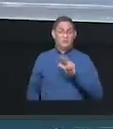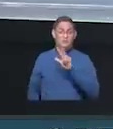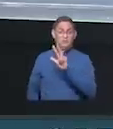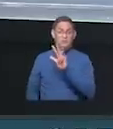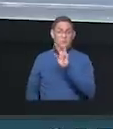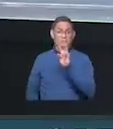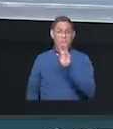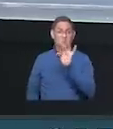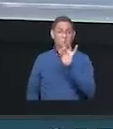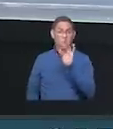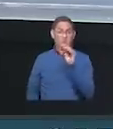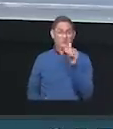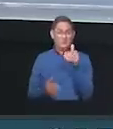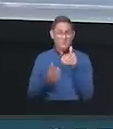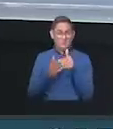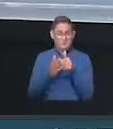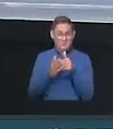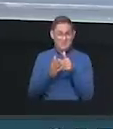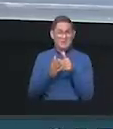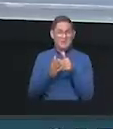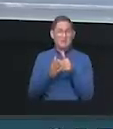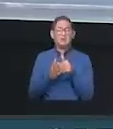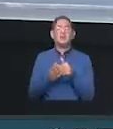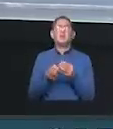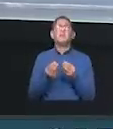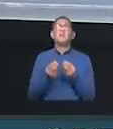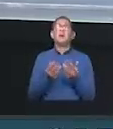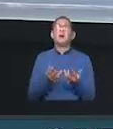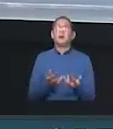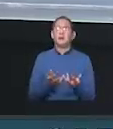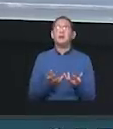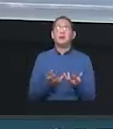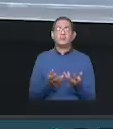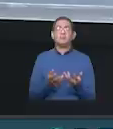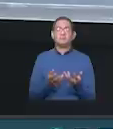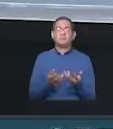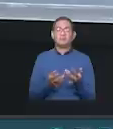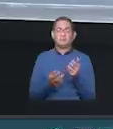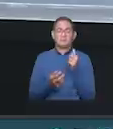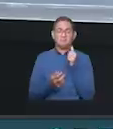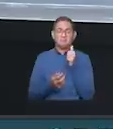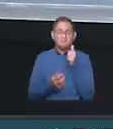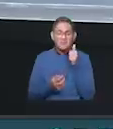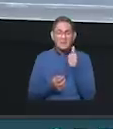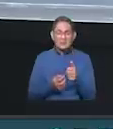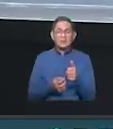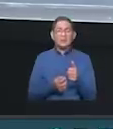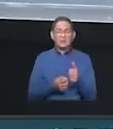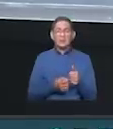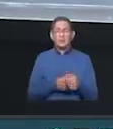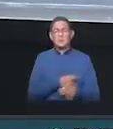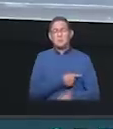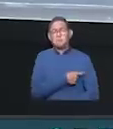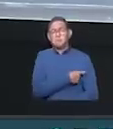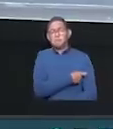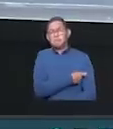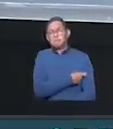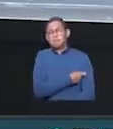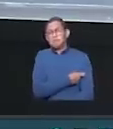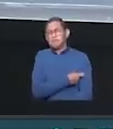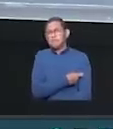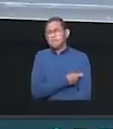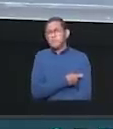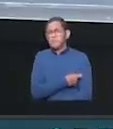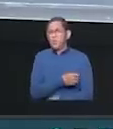ingresaron el día de hoy servirán para avanzar esta semana el día de mañana que inicia una jornada importante